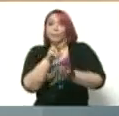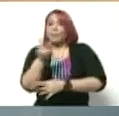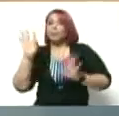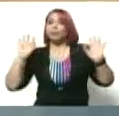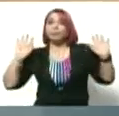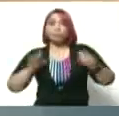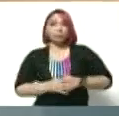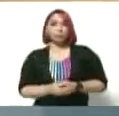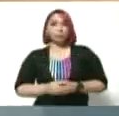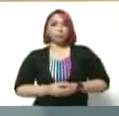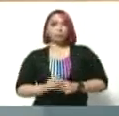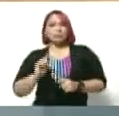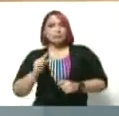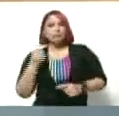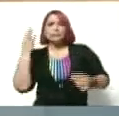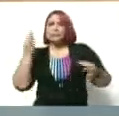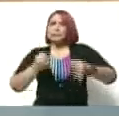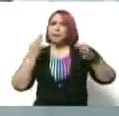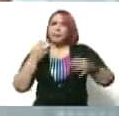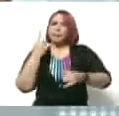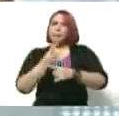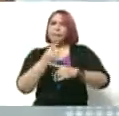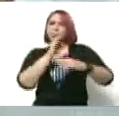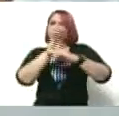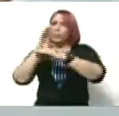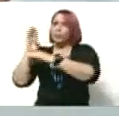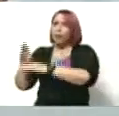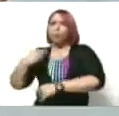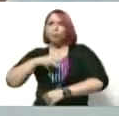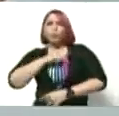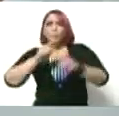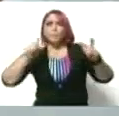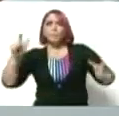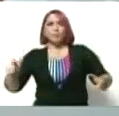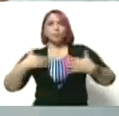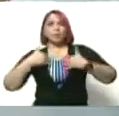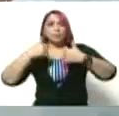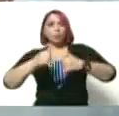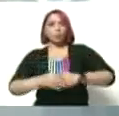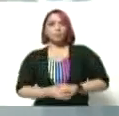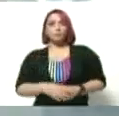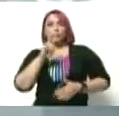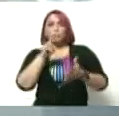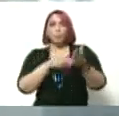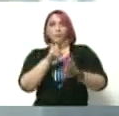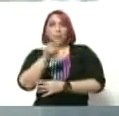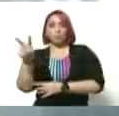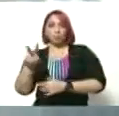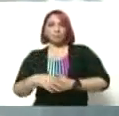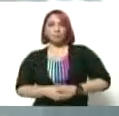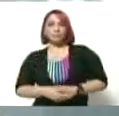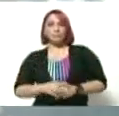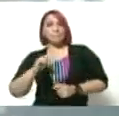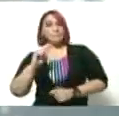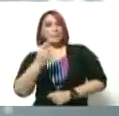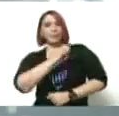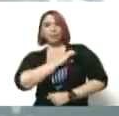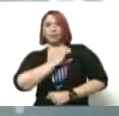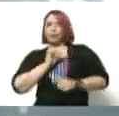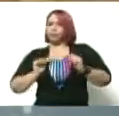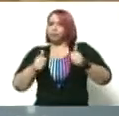primero que nada como siempre cuidar a nuestro personal de salud en el 2022 primero de enero arranca